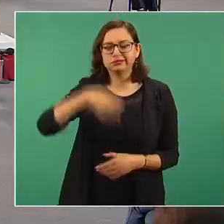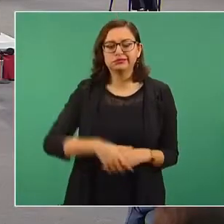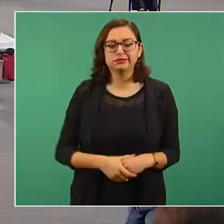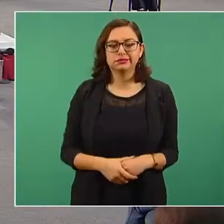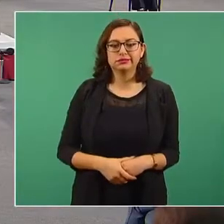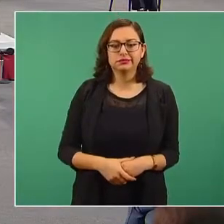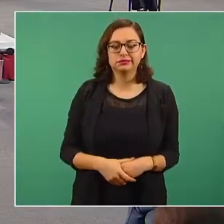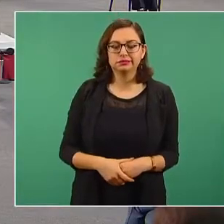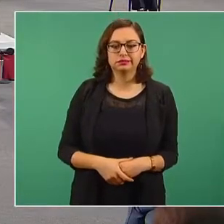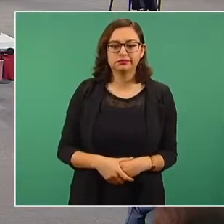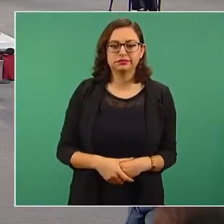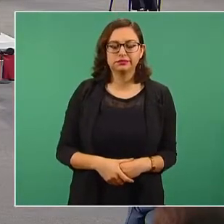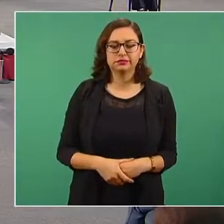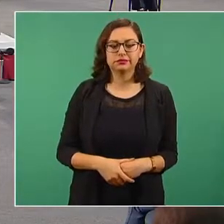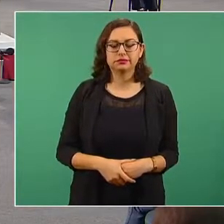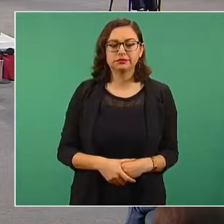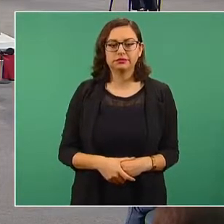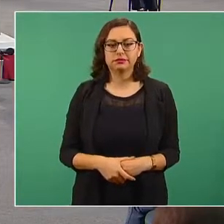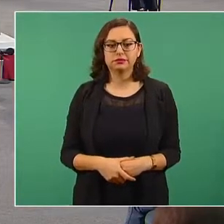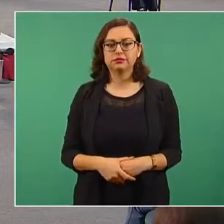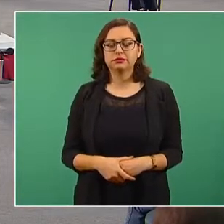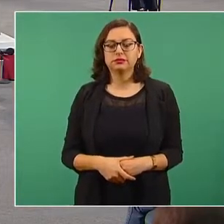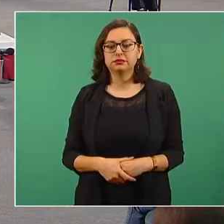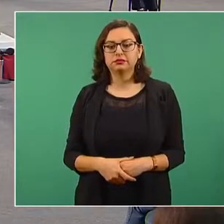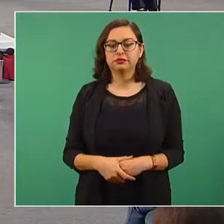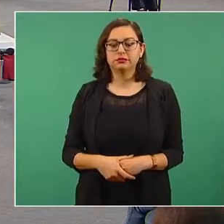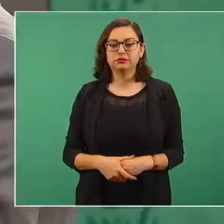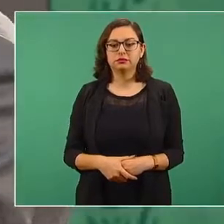o sea, son